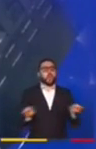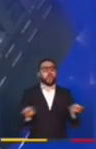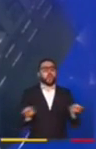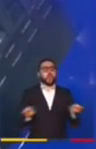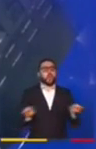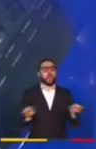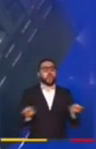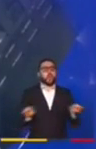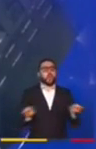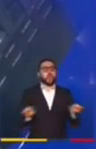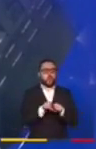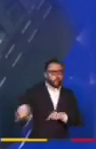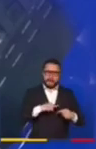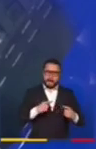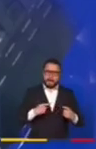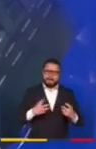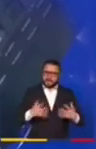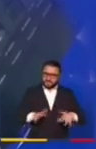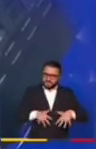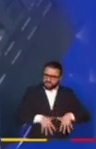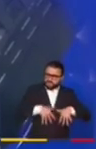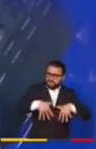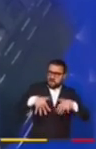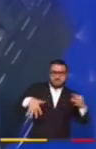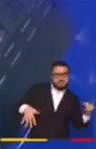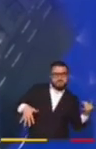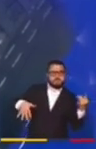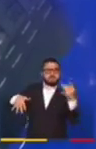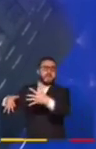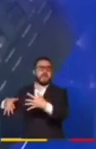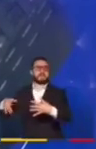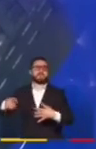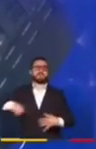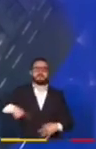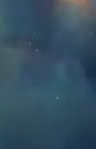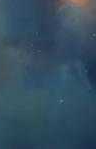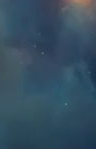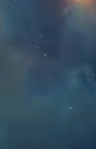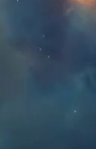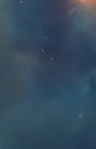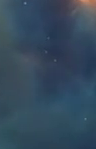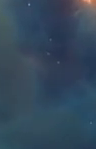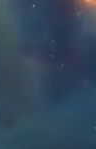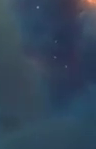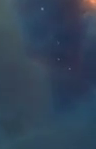como el pueblo que destruyó a los españoles en estas tierras.